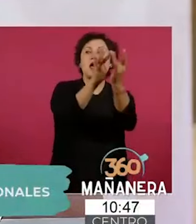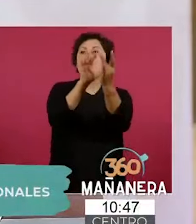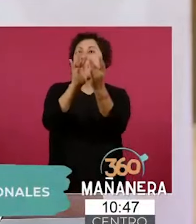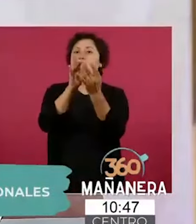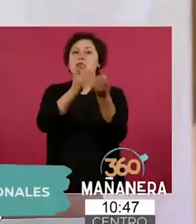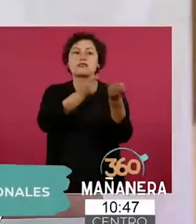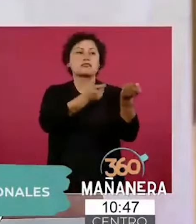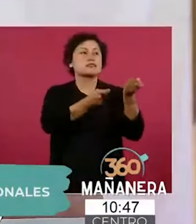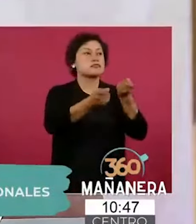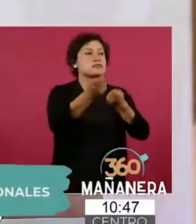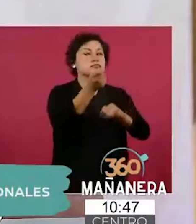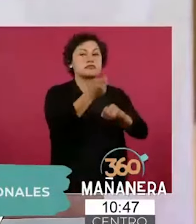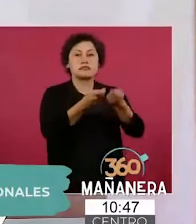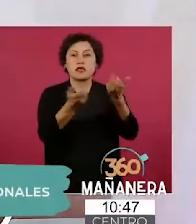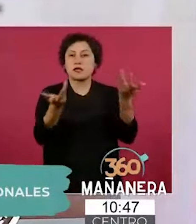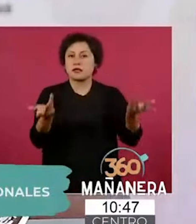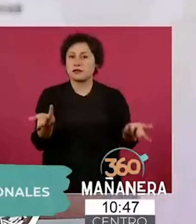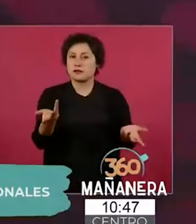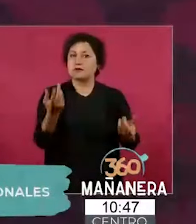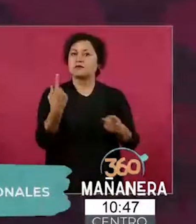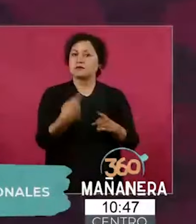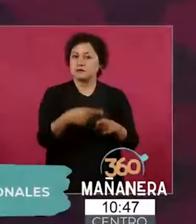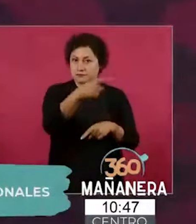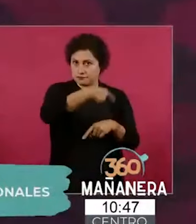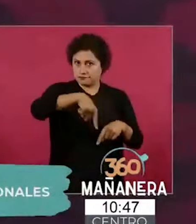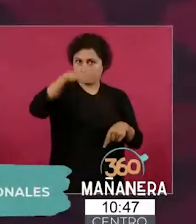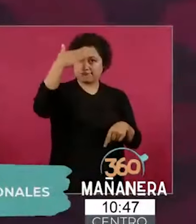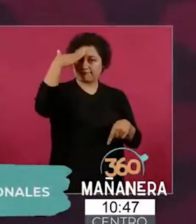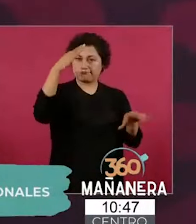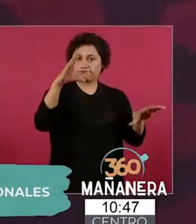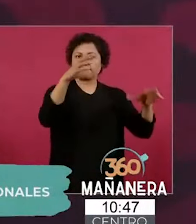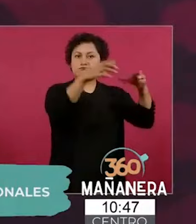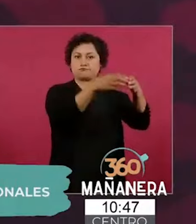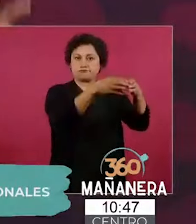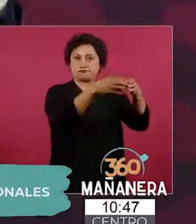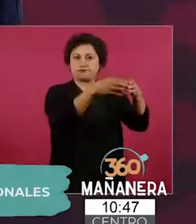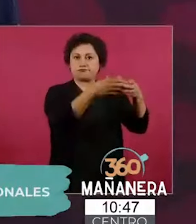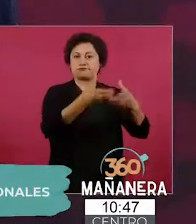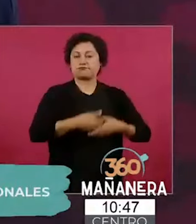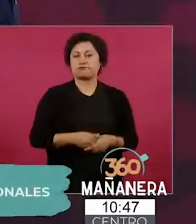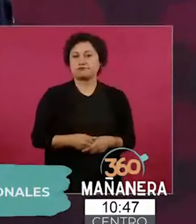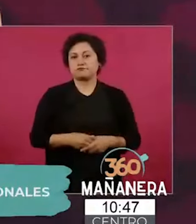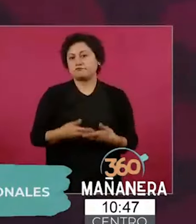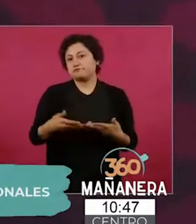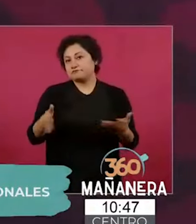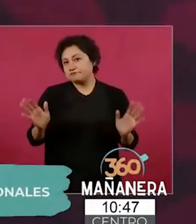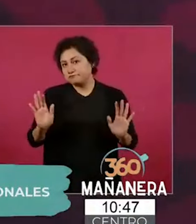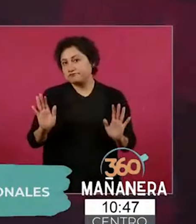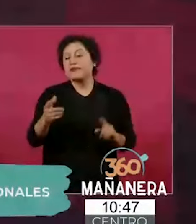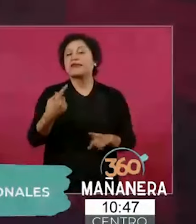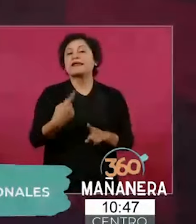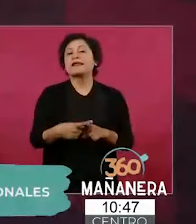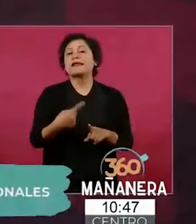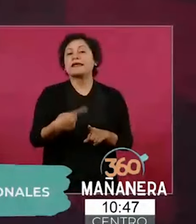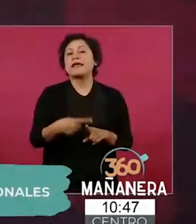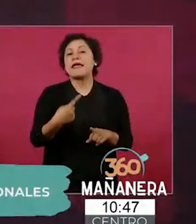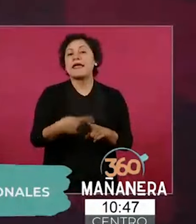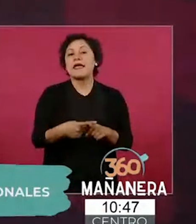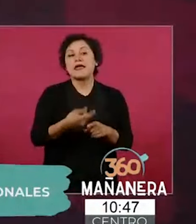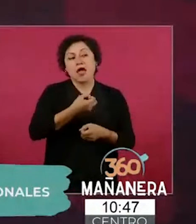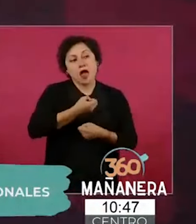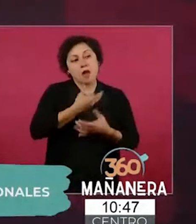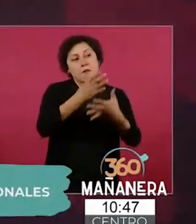públicas Quién es el que convence entre comillas